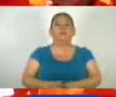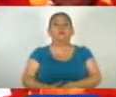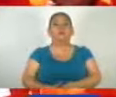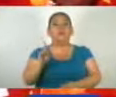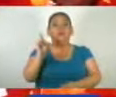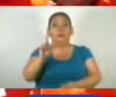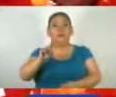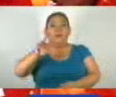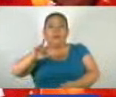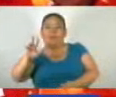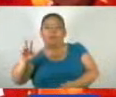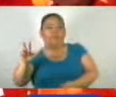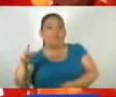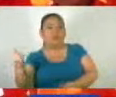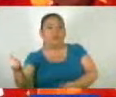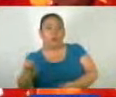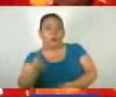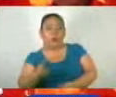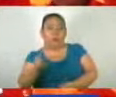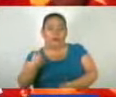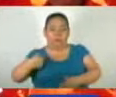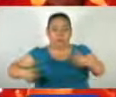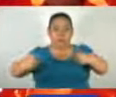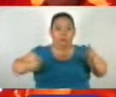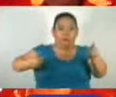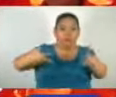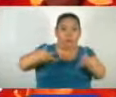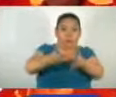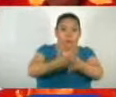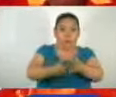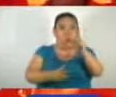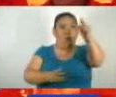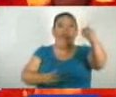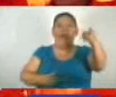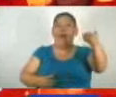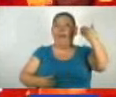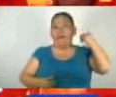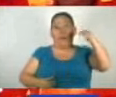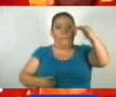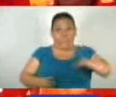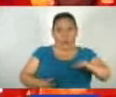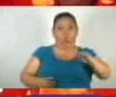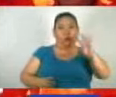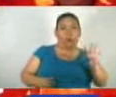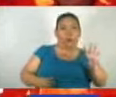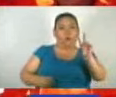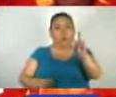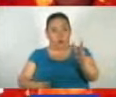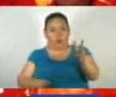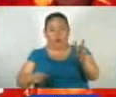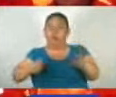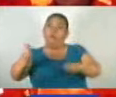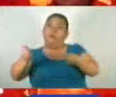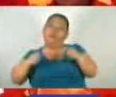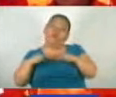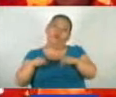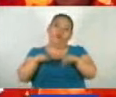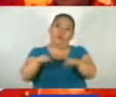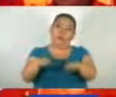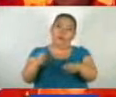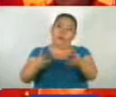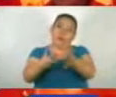133 lesionados por accidentes de tránsito, 42 más que el año anterior. Fallecidos en accidentes de tránsito tenemos